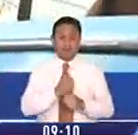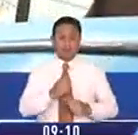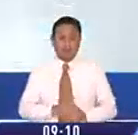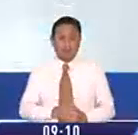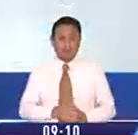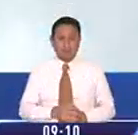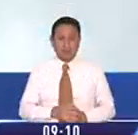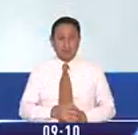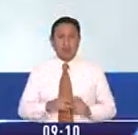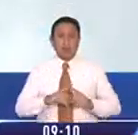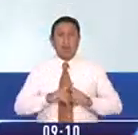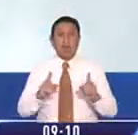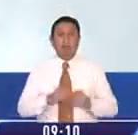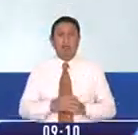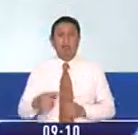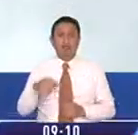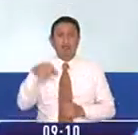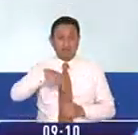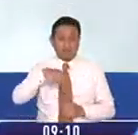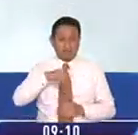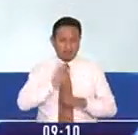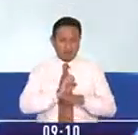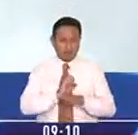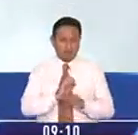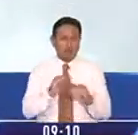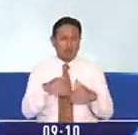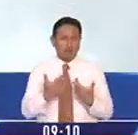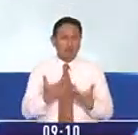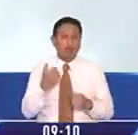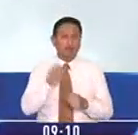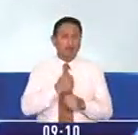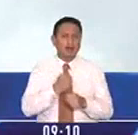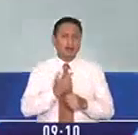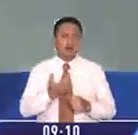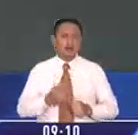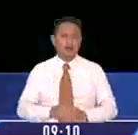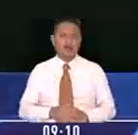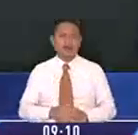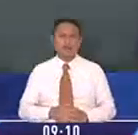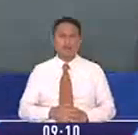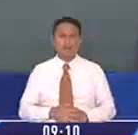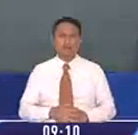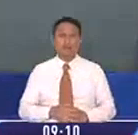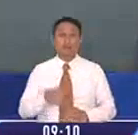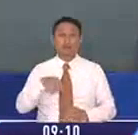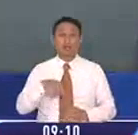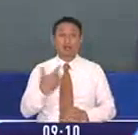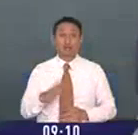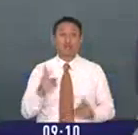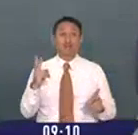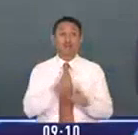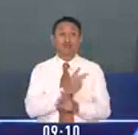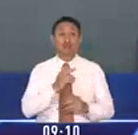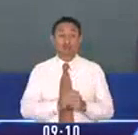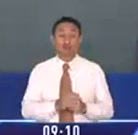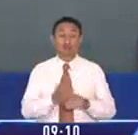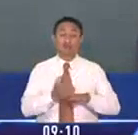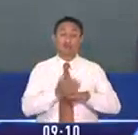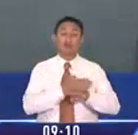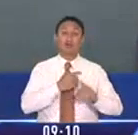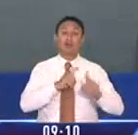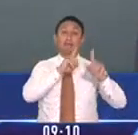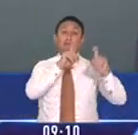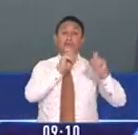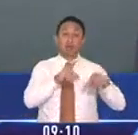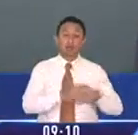Pero, ¿cuál es la situación actual que atraviesa el Ecuador? Es grave. Las últimas encuestas de empleo de junio